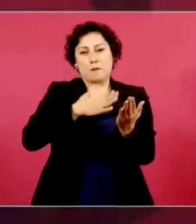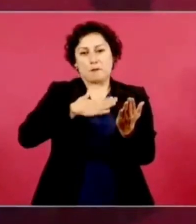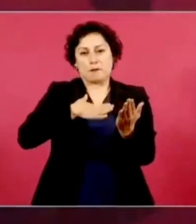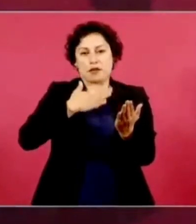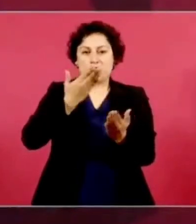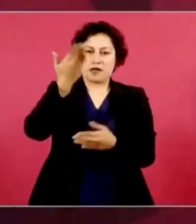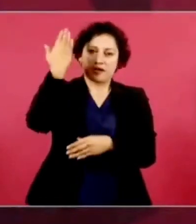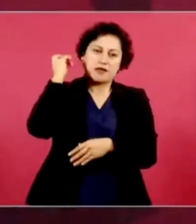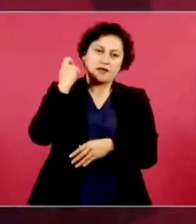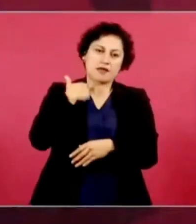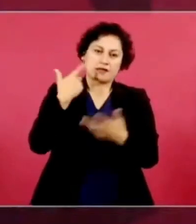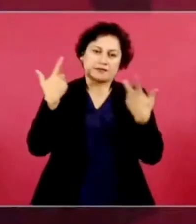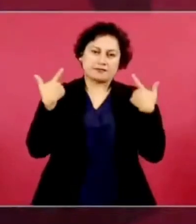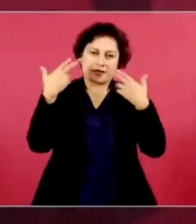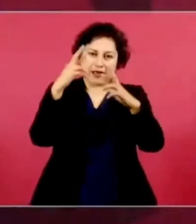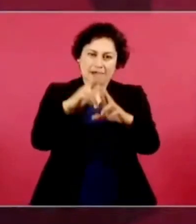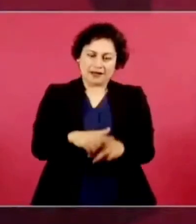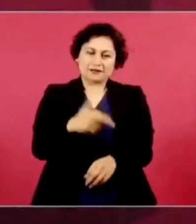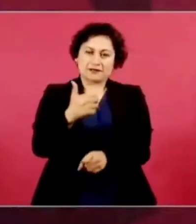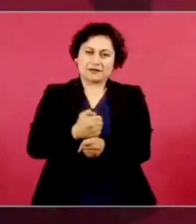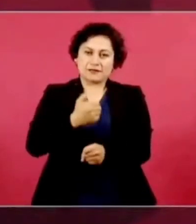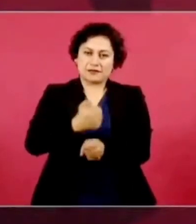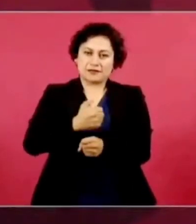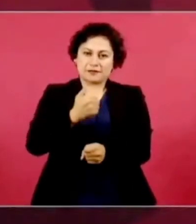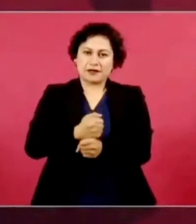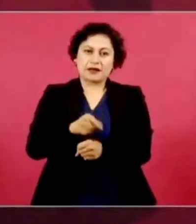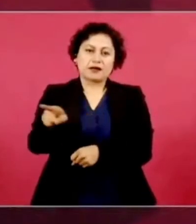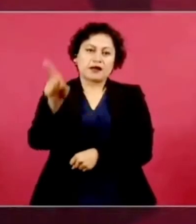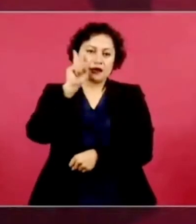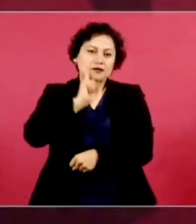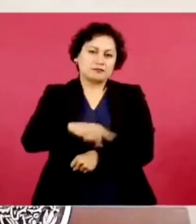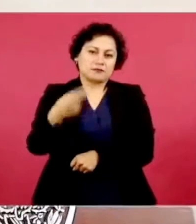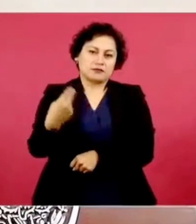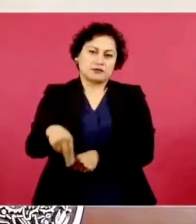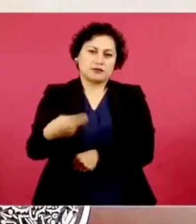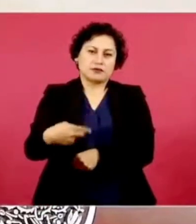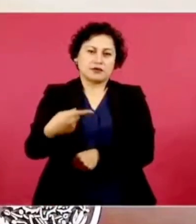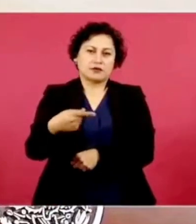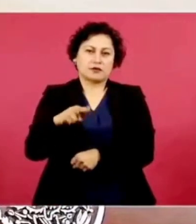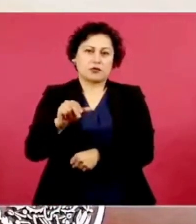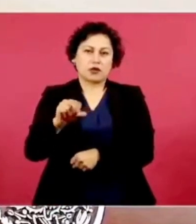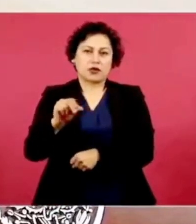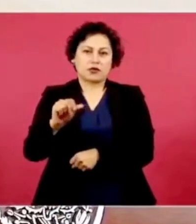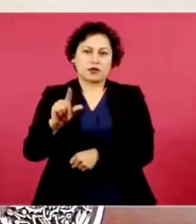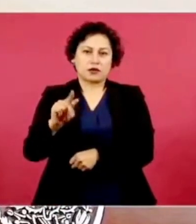Guadalupe Antonio de la Cruz. Sí, usted dio que es 6º grado y